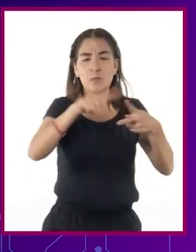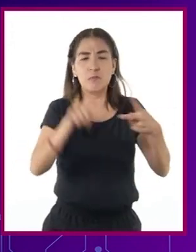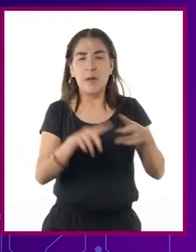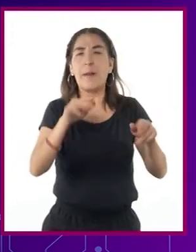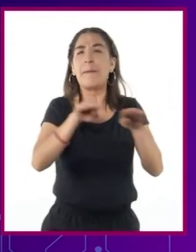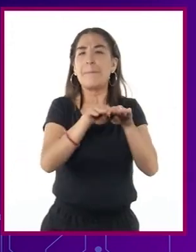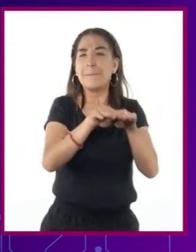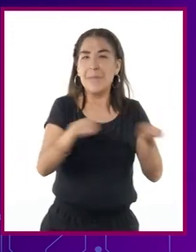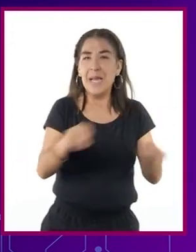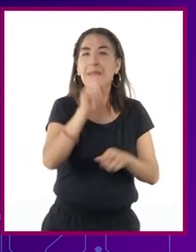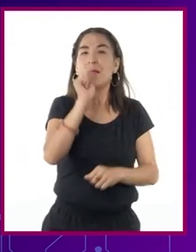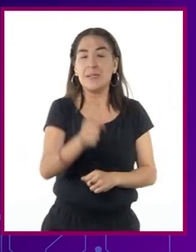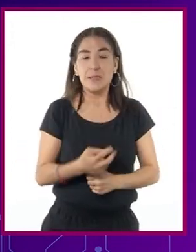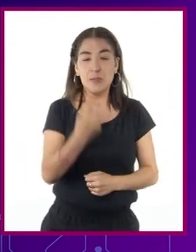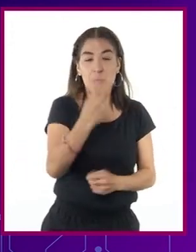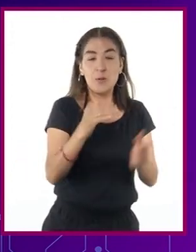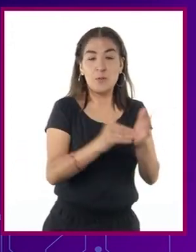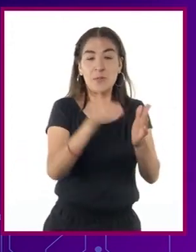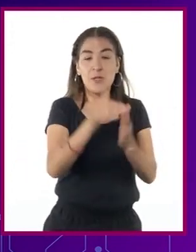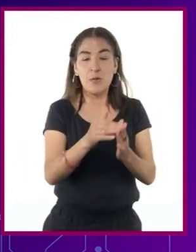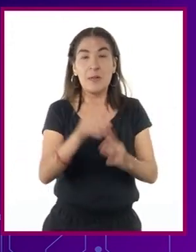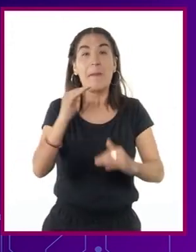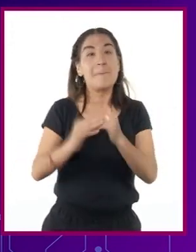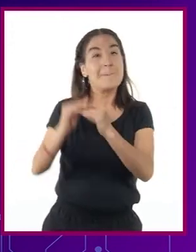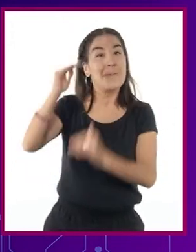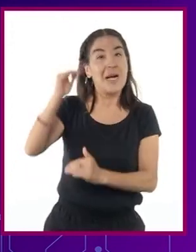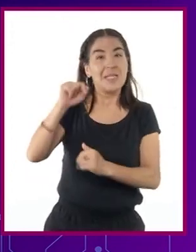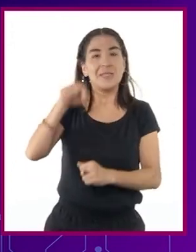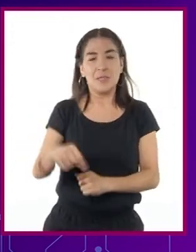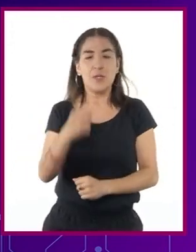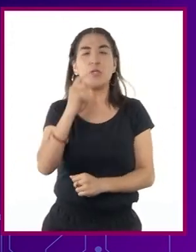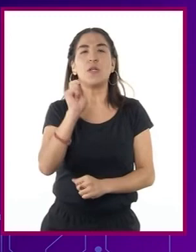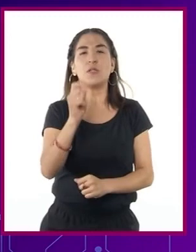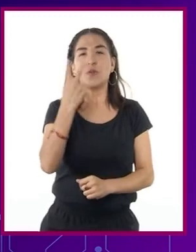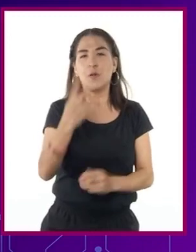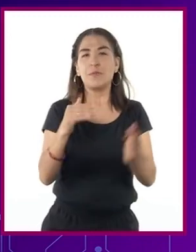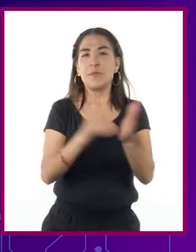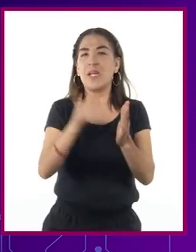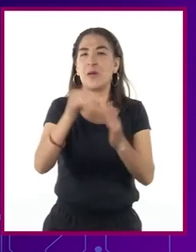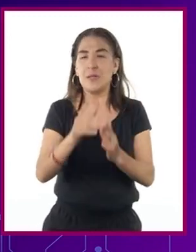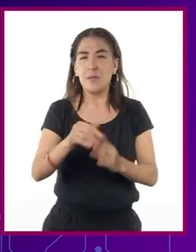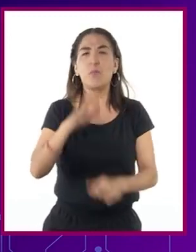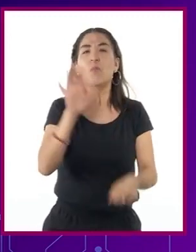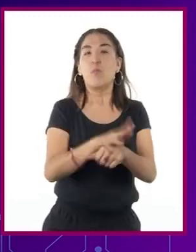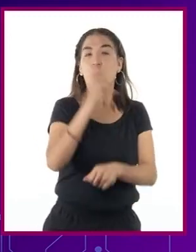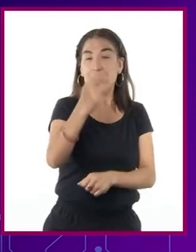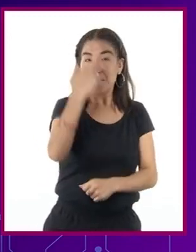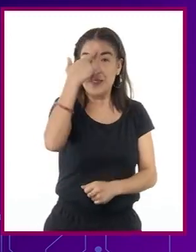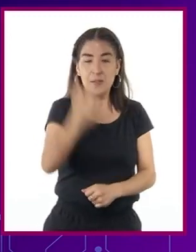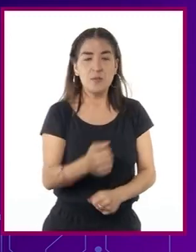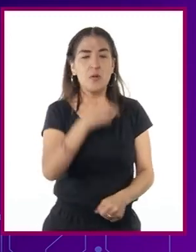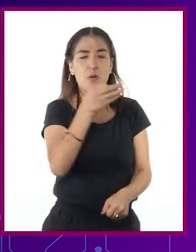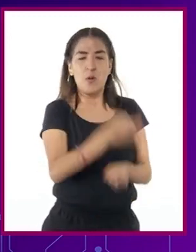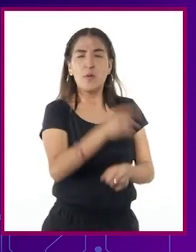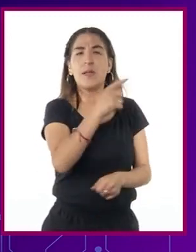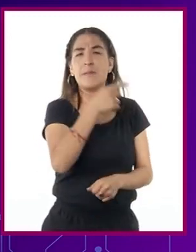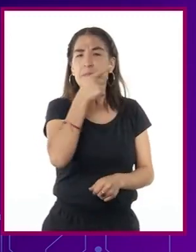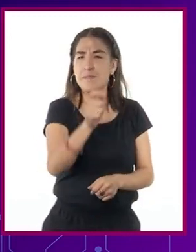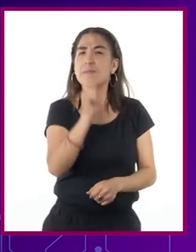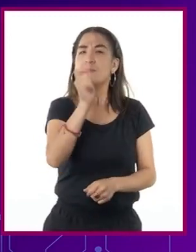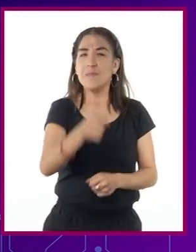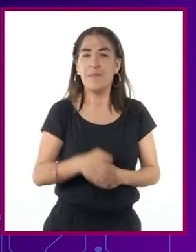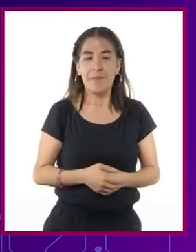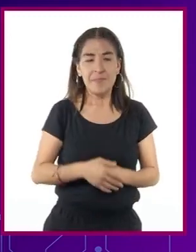medida, tenemos que 2 millonésimos es mayor que 2 100 millonésimos. Por lo tanto, podemos afirmar que,